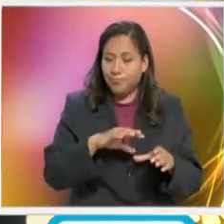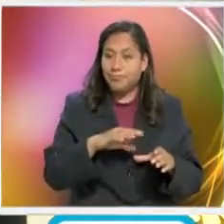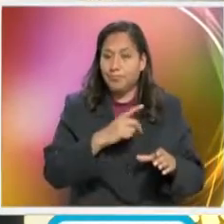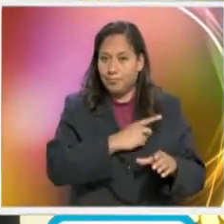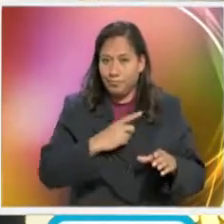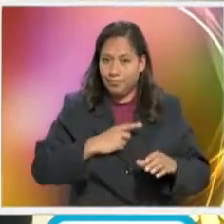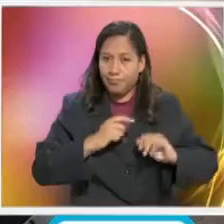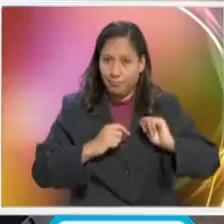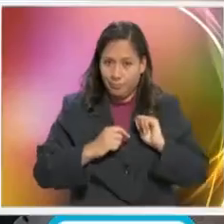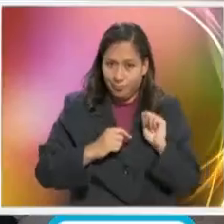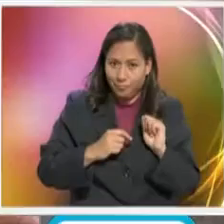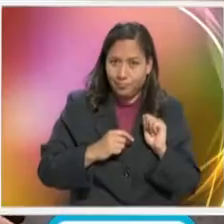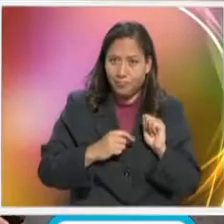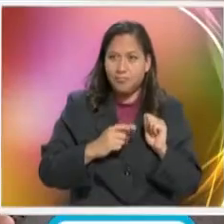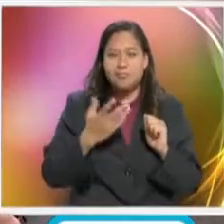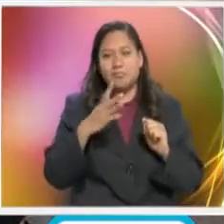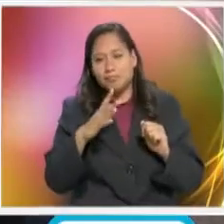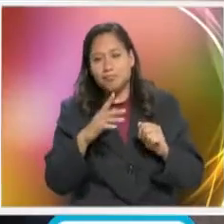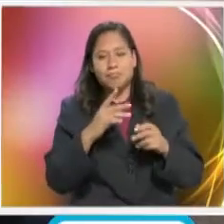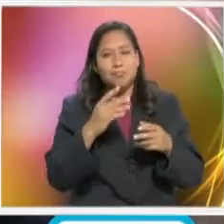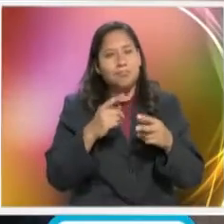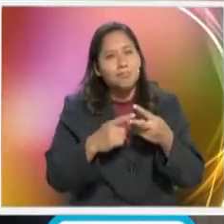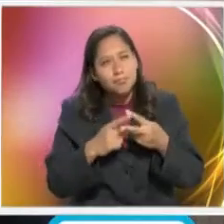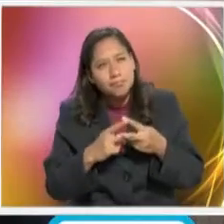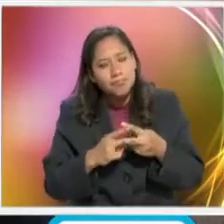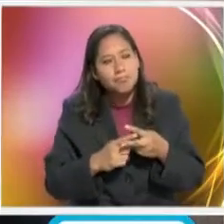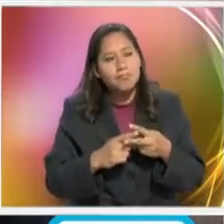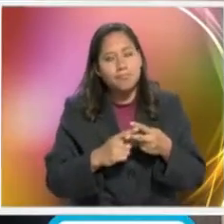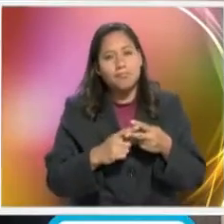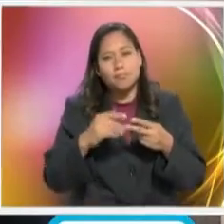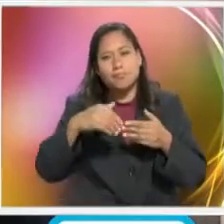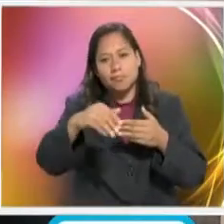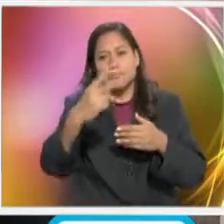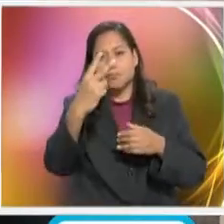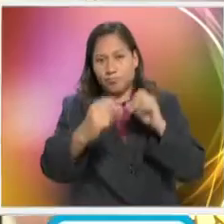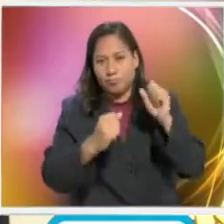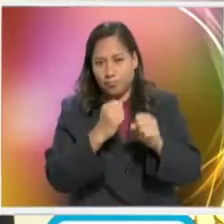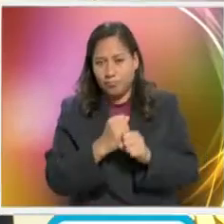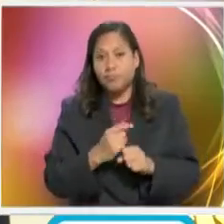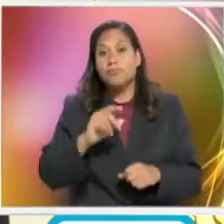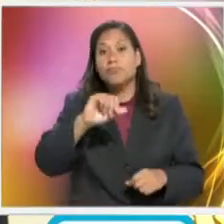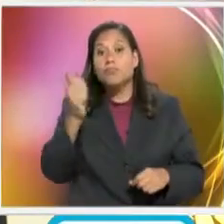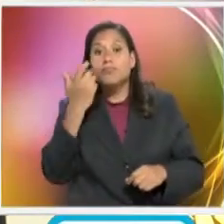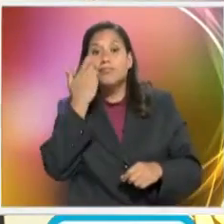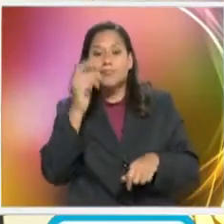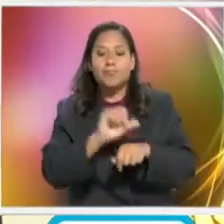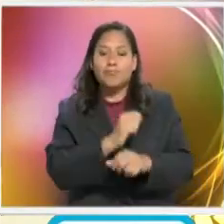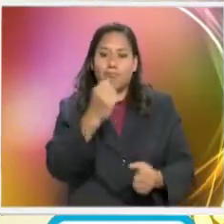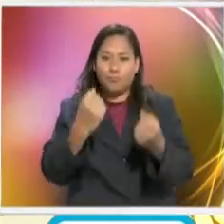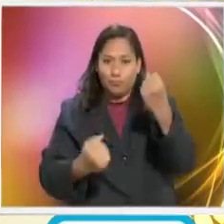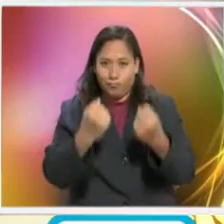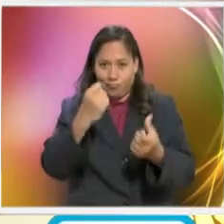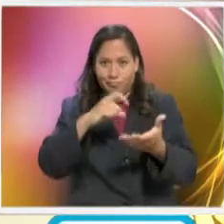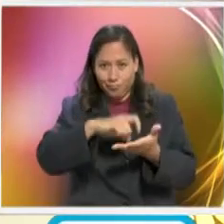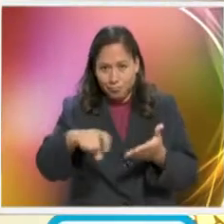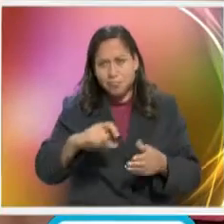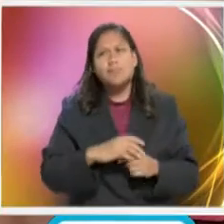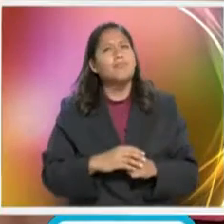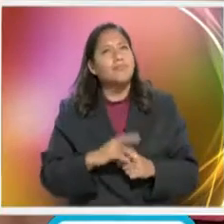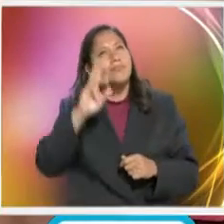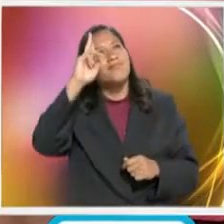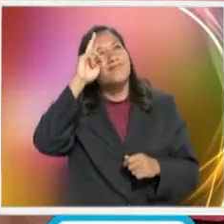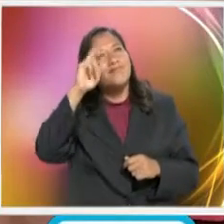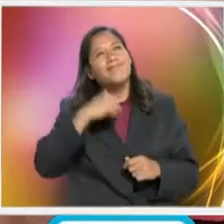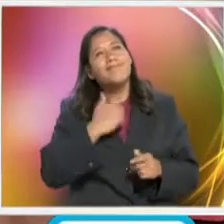años lo proyecté porque que es un tiempo razonable. Muy ¿no? bien. ¿Ya? Ahora, otros quieren comprarse un coche. La mayoría, ¿no? Sí. La es mayoría. el